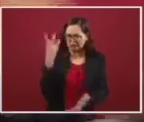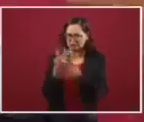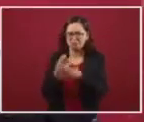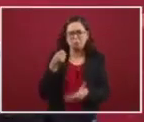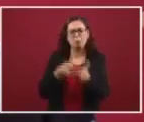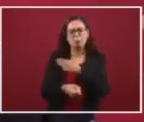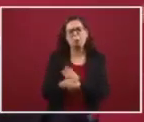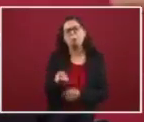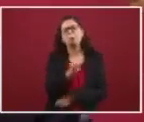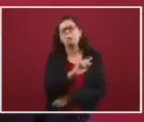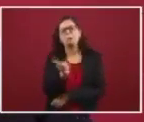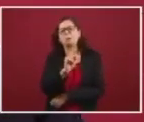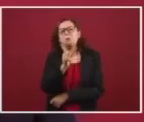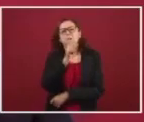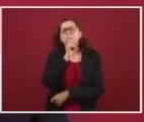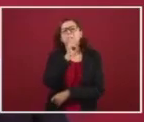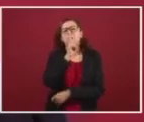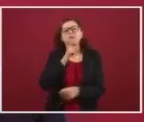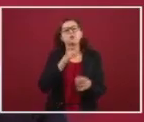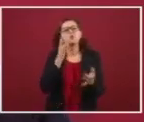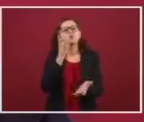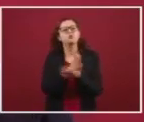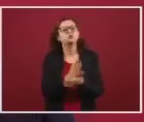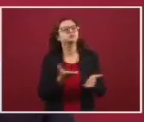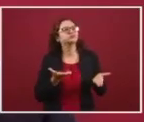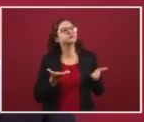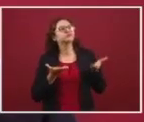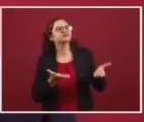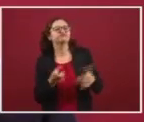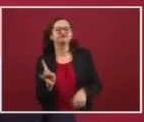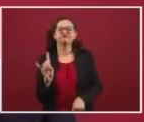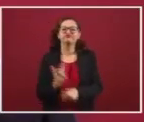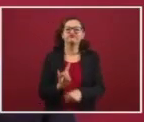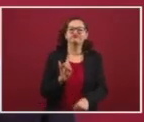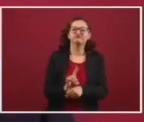Pero no, todo era simulación,